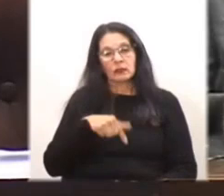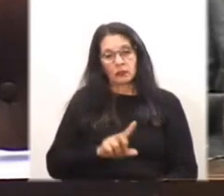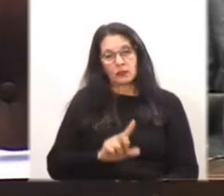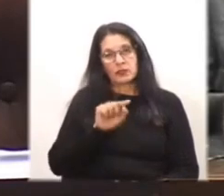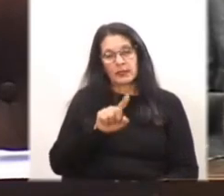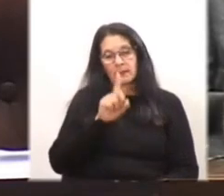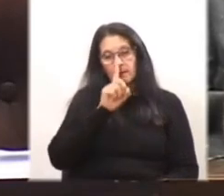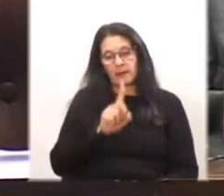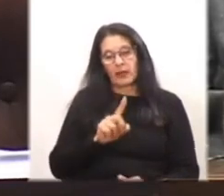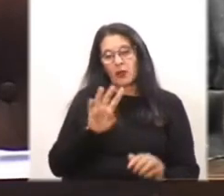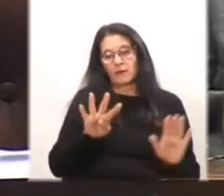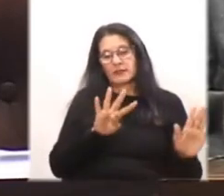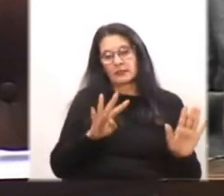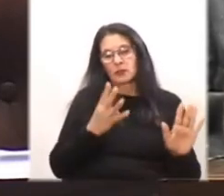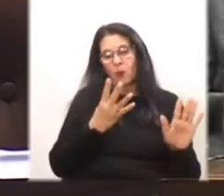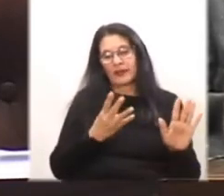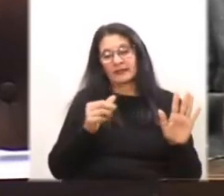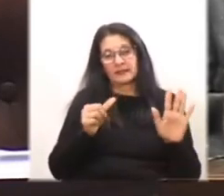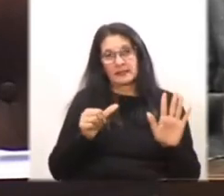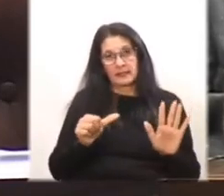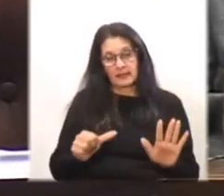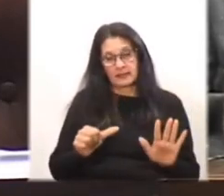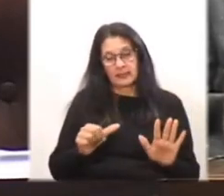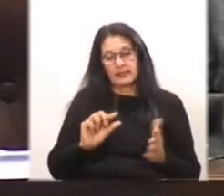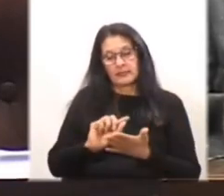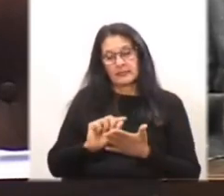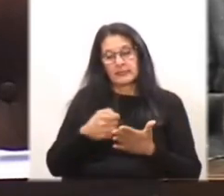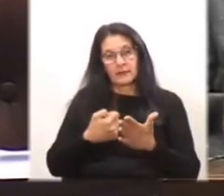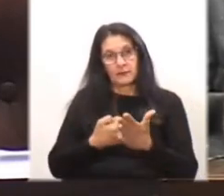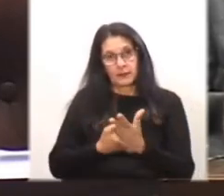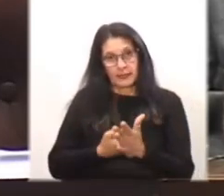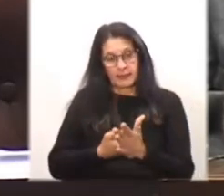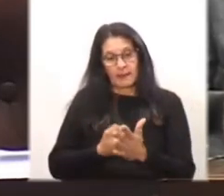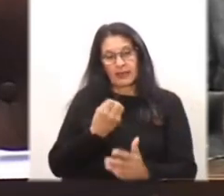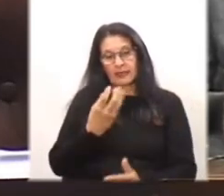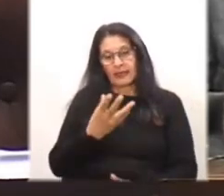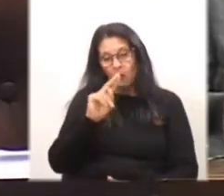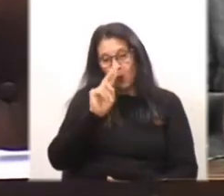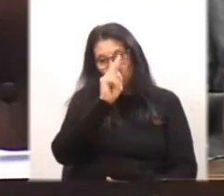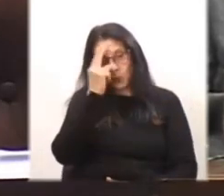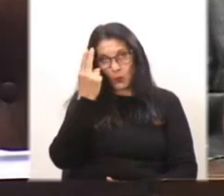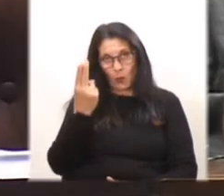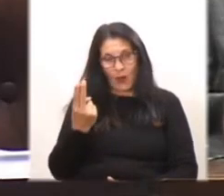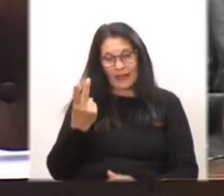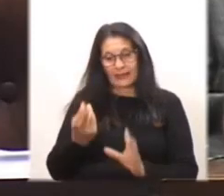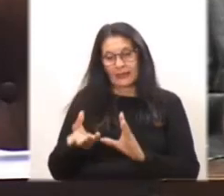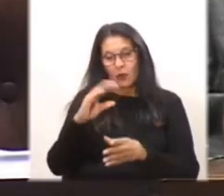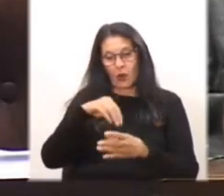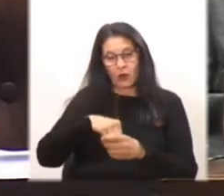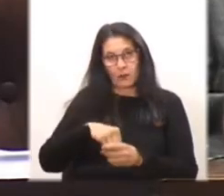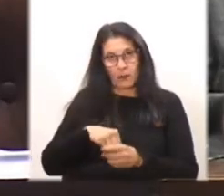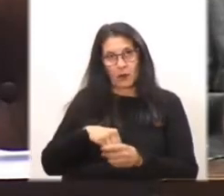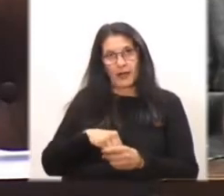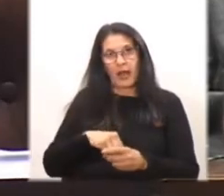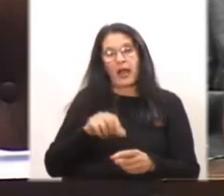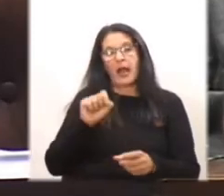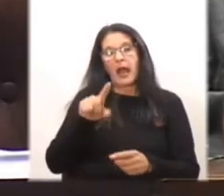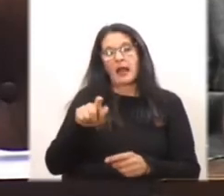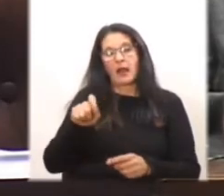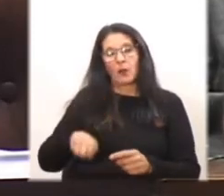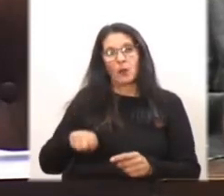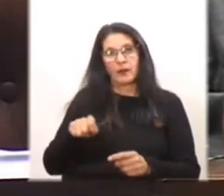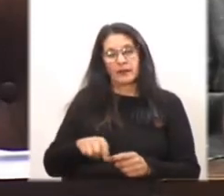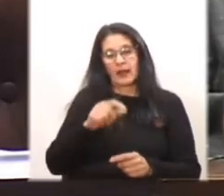año 1946 se firmó un tratado que Uruguay ratifica e incorpora a su ordenamiento jurídico en el